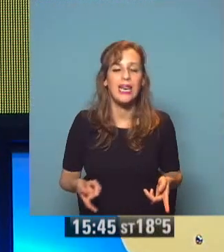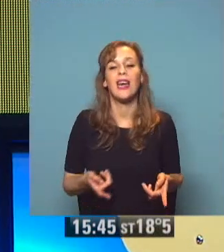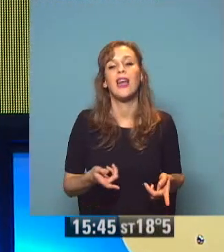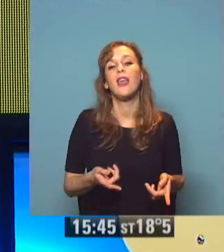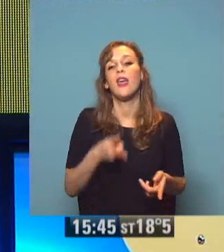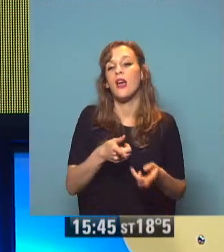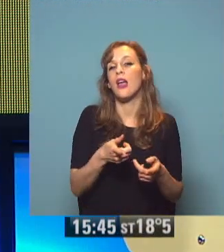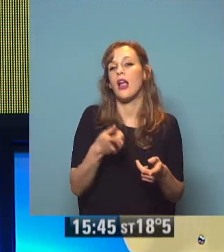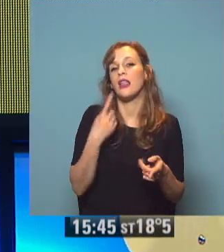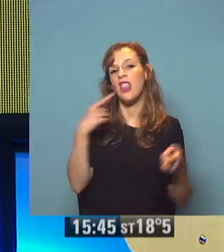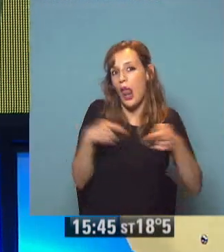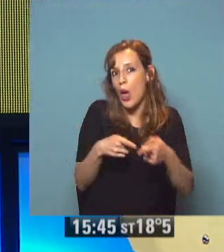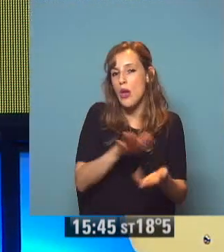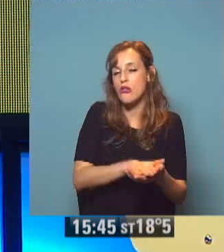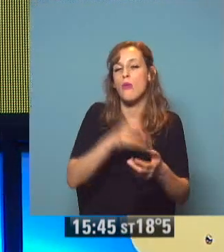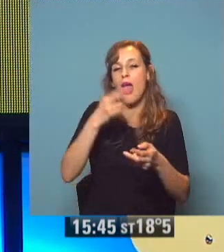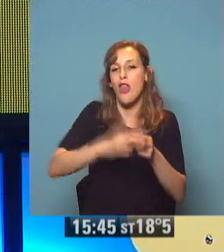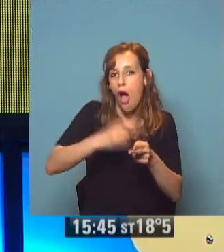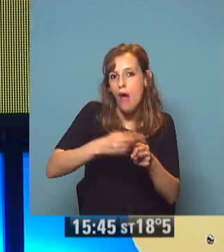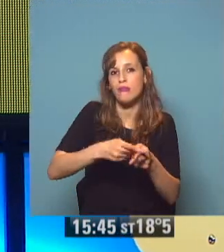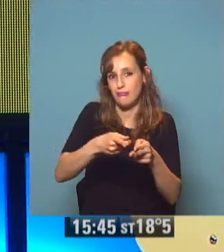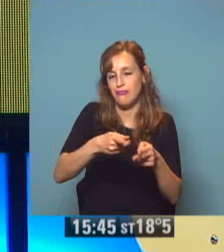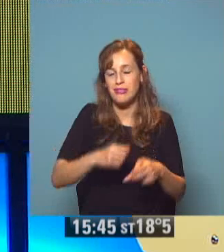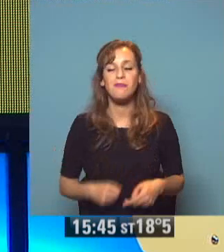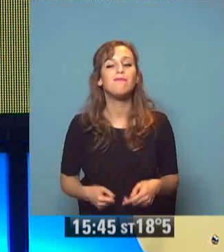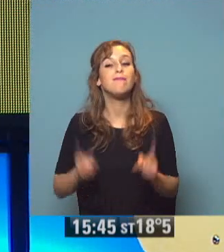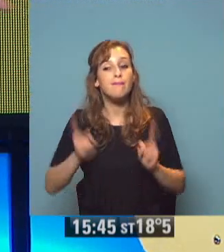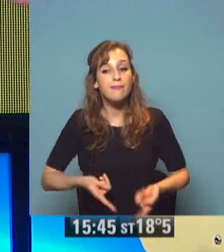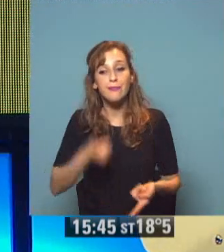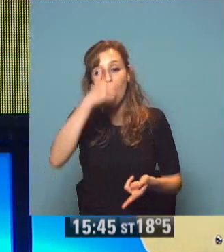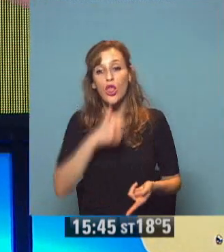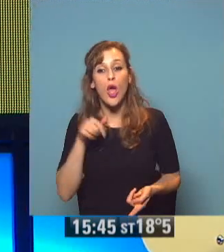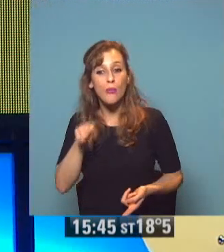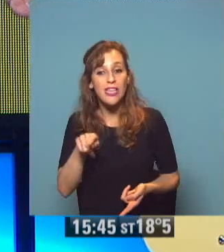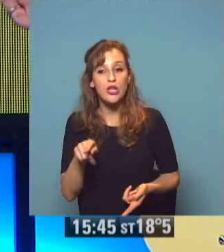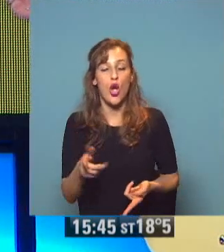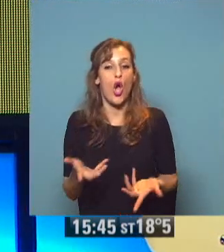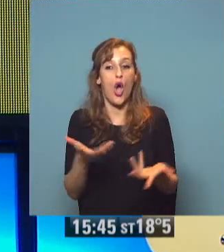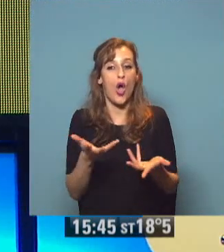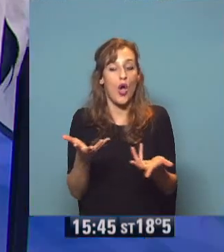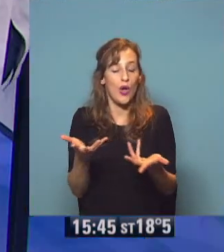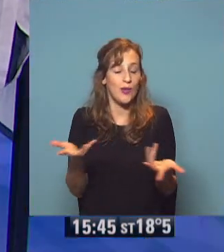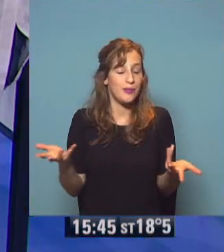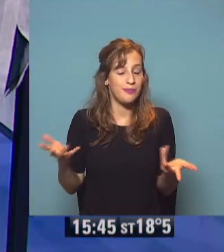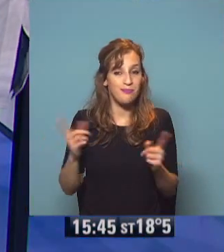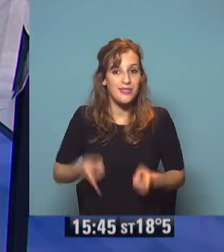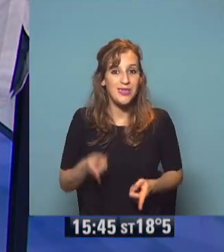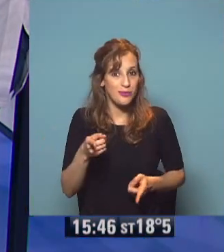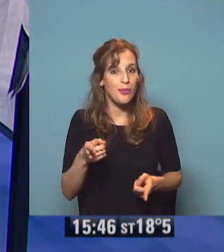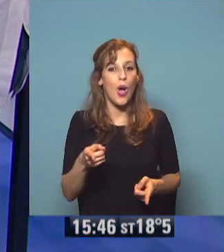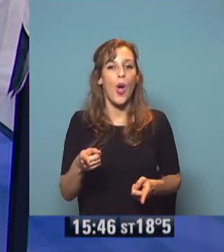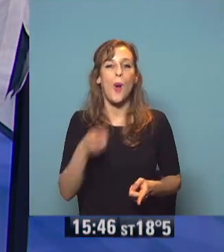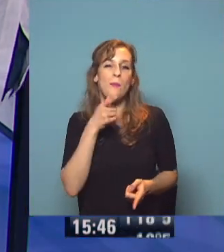con los nombres, por ejemplo, del lunes, la Luna, y del domingo, que no tenía nada que ver con ningún... Era el día no del parecía. Sol.